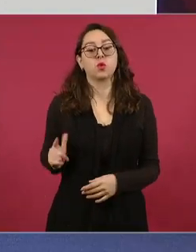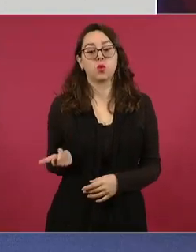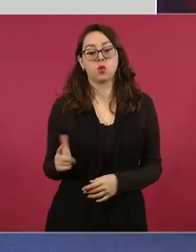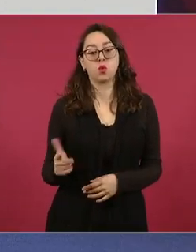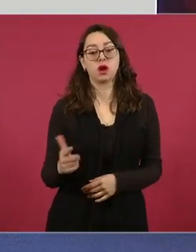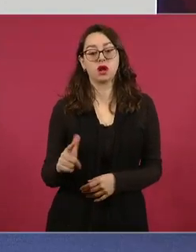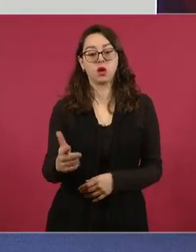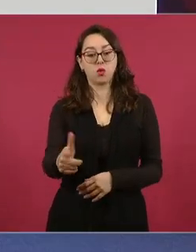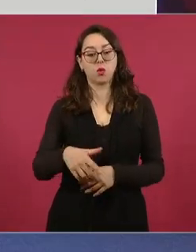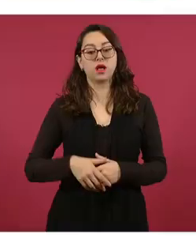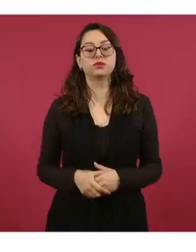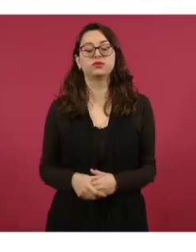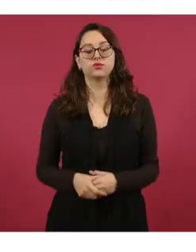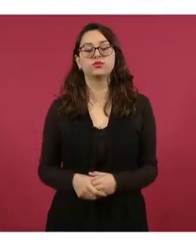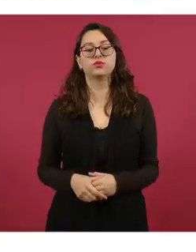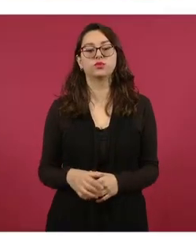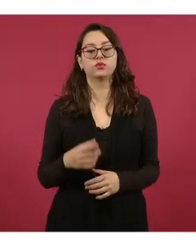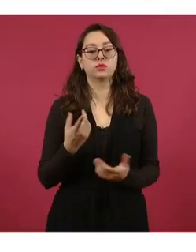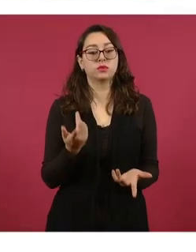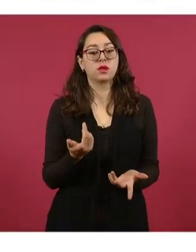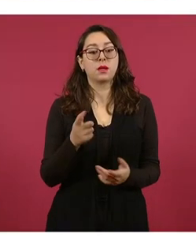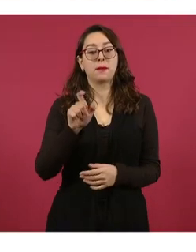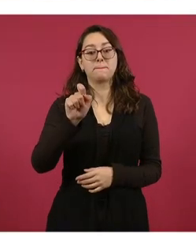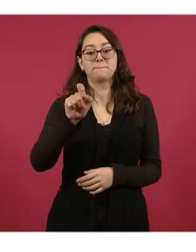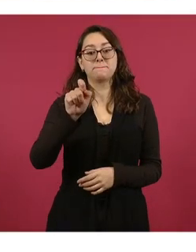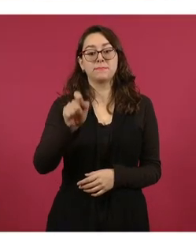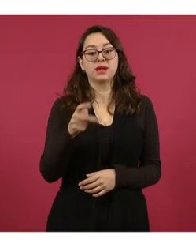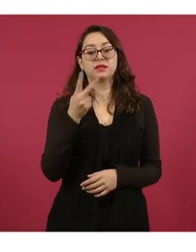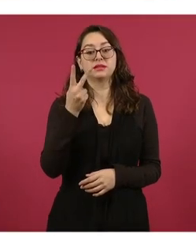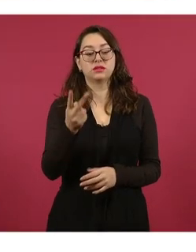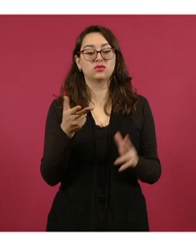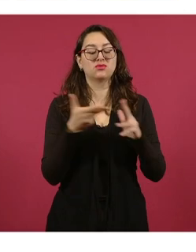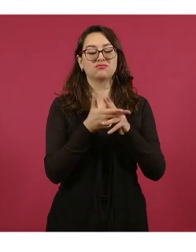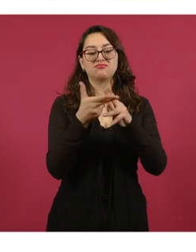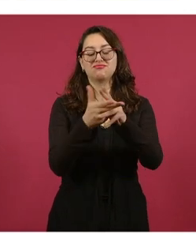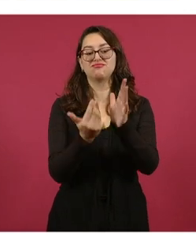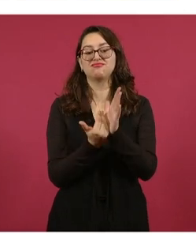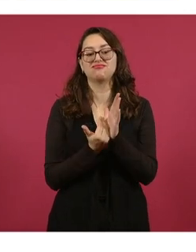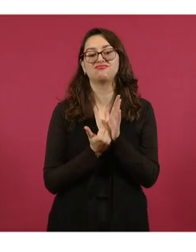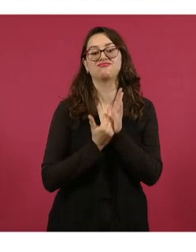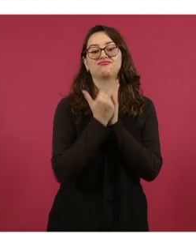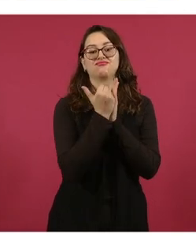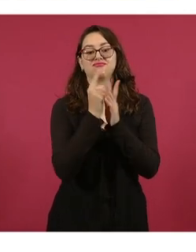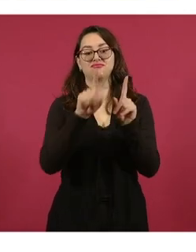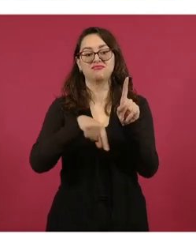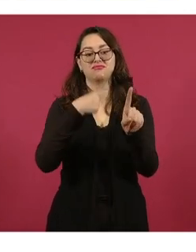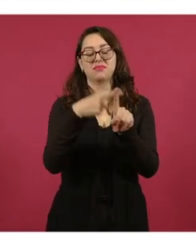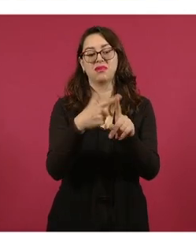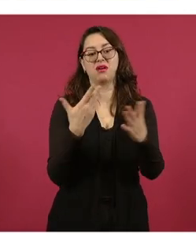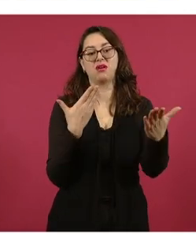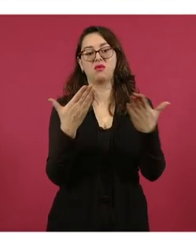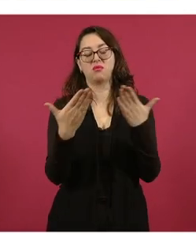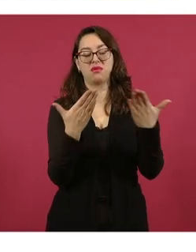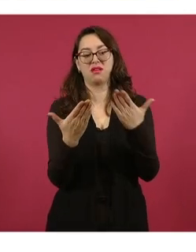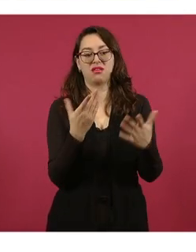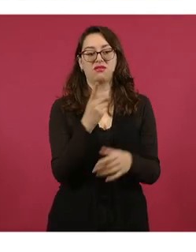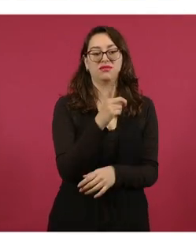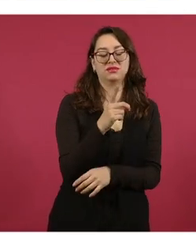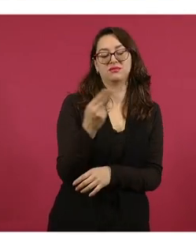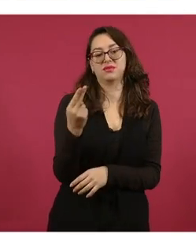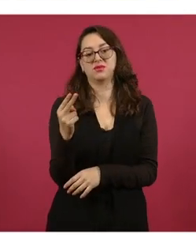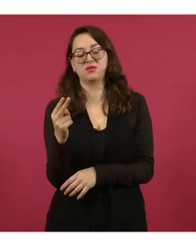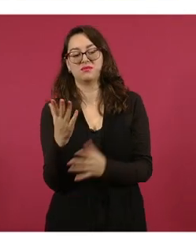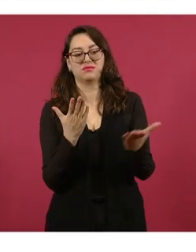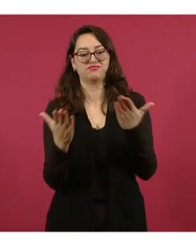donde hubo veintidós homicidios más con respecto a noviembre. Adelante.